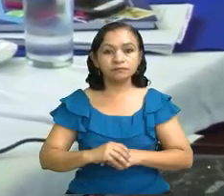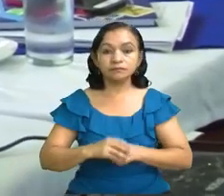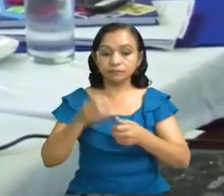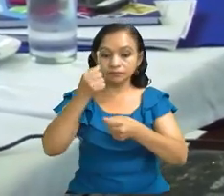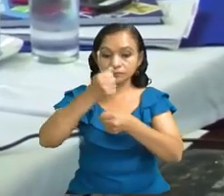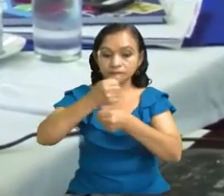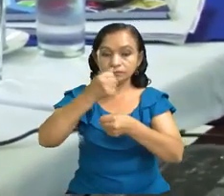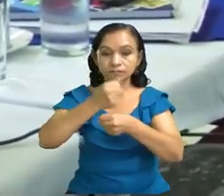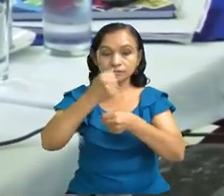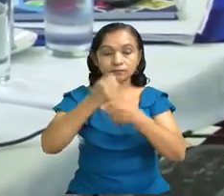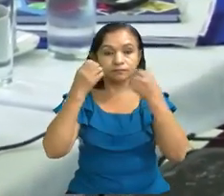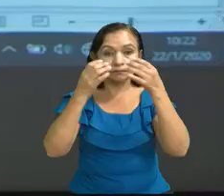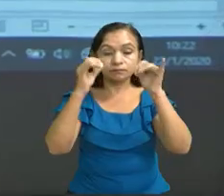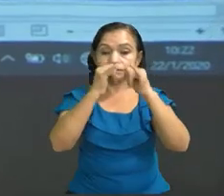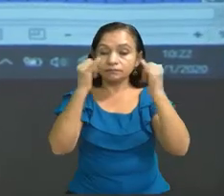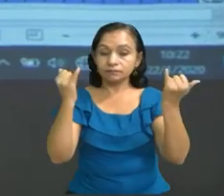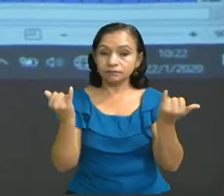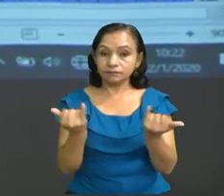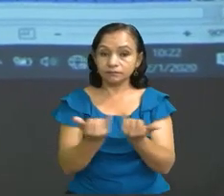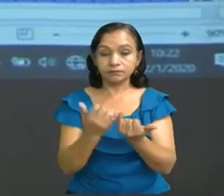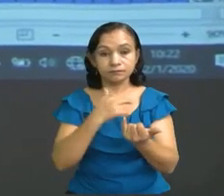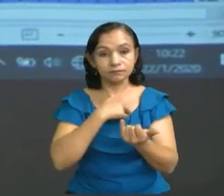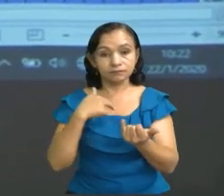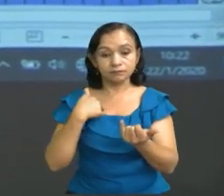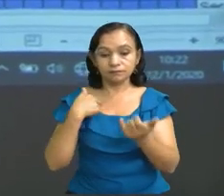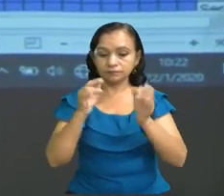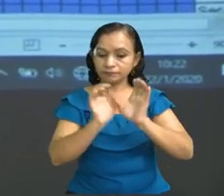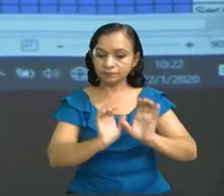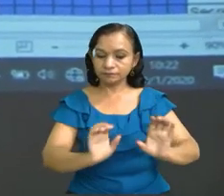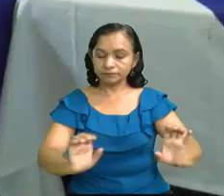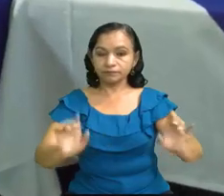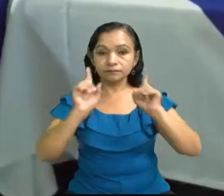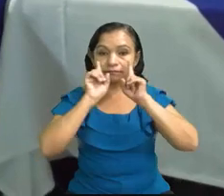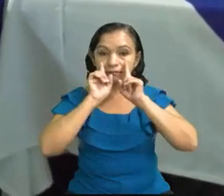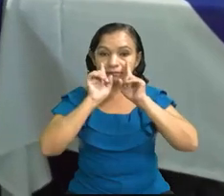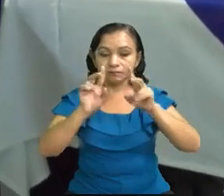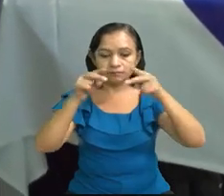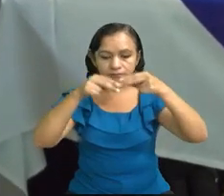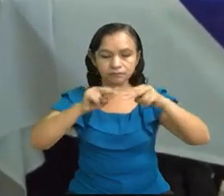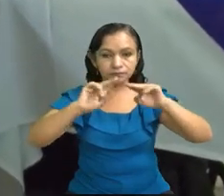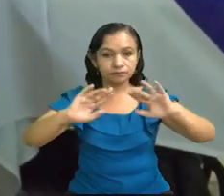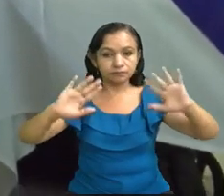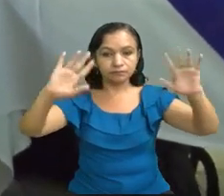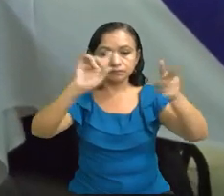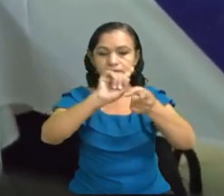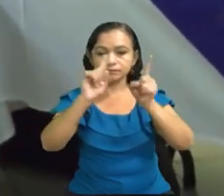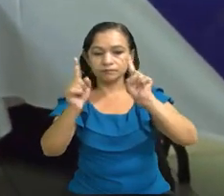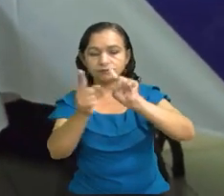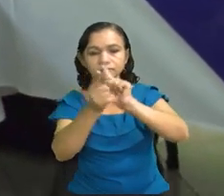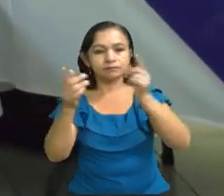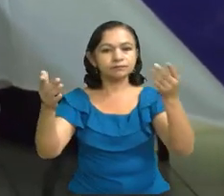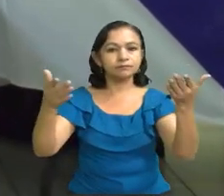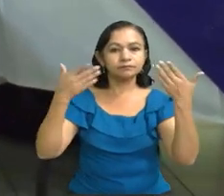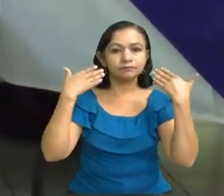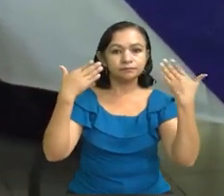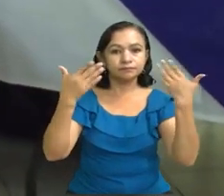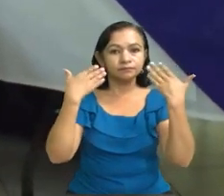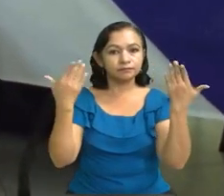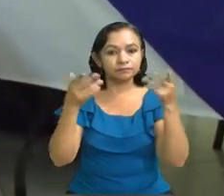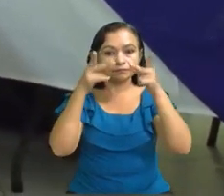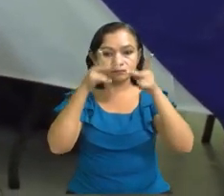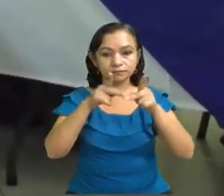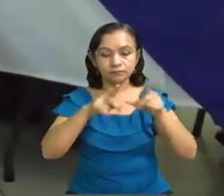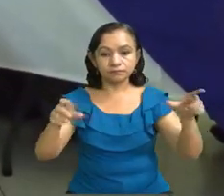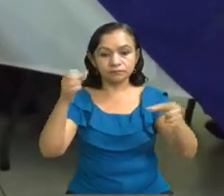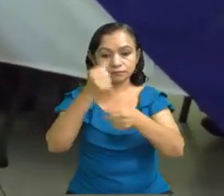Trabajar en instrumentos internacionales que favorezcan a la niñez, la protección del medio ambiente y el cambio climático es parte del plan de trabajo